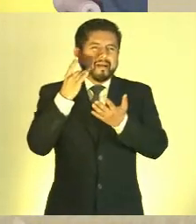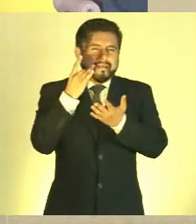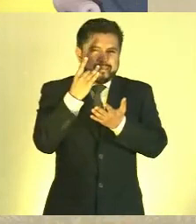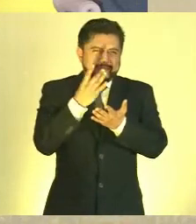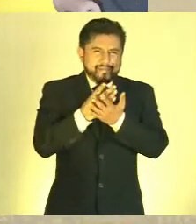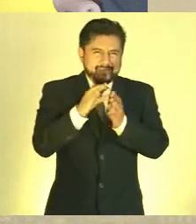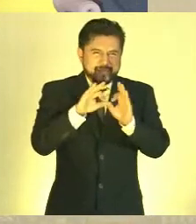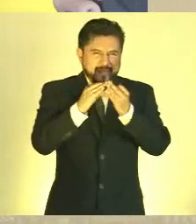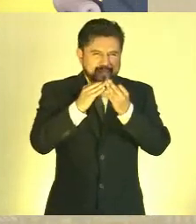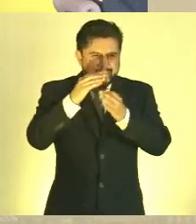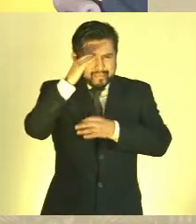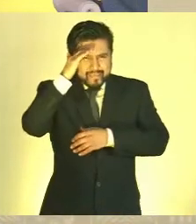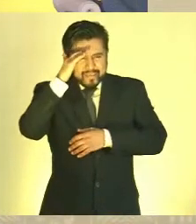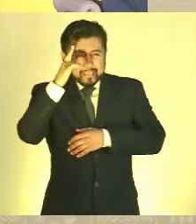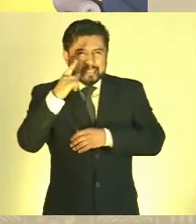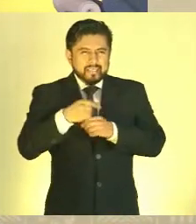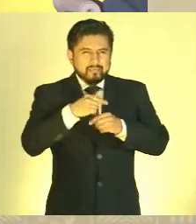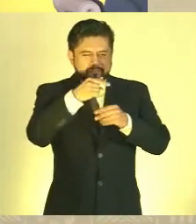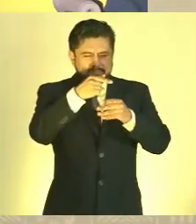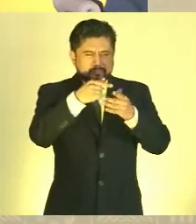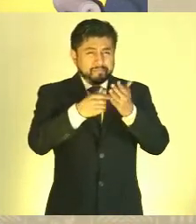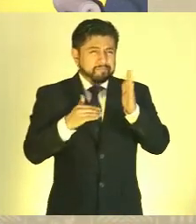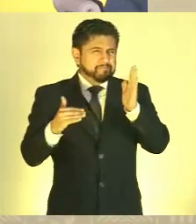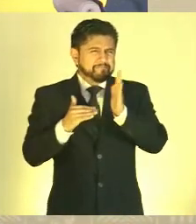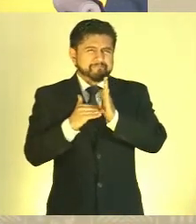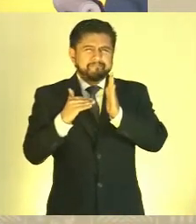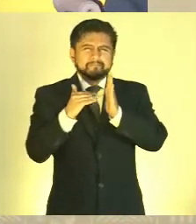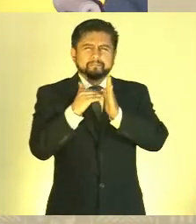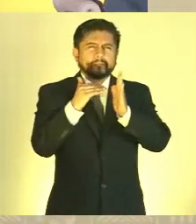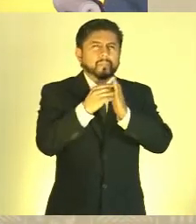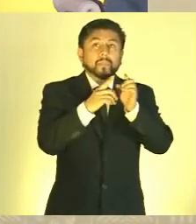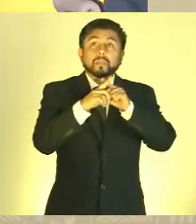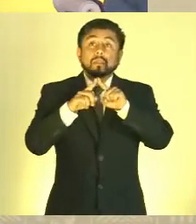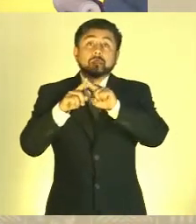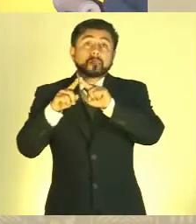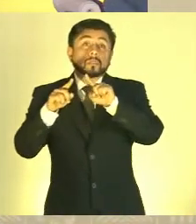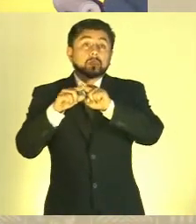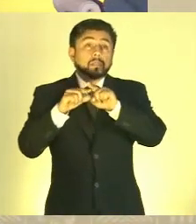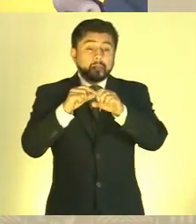hay millonésimas, hay partículas